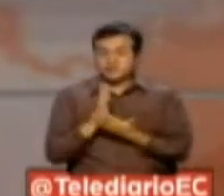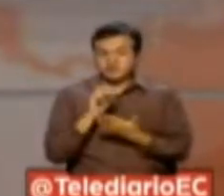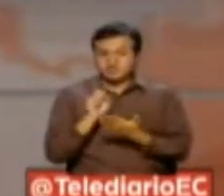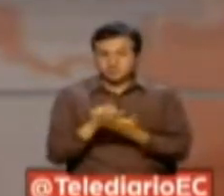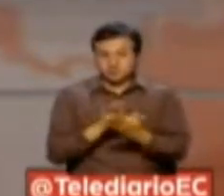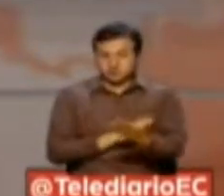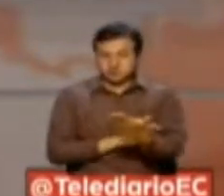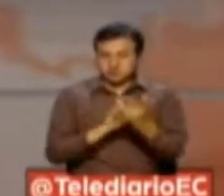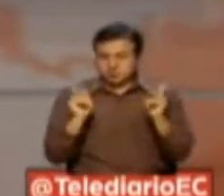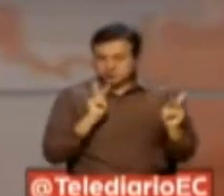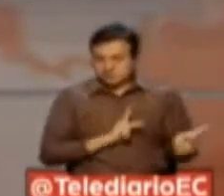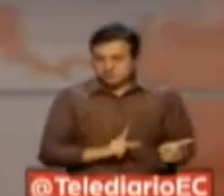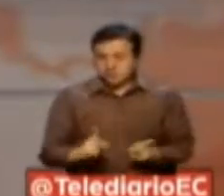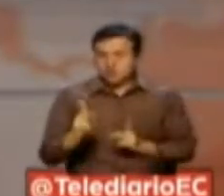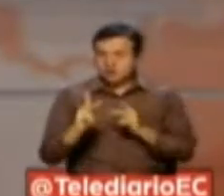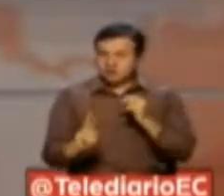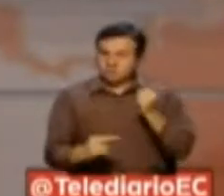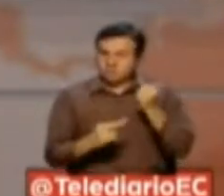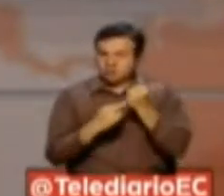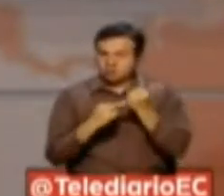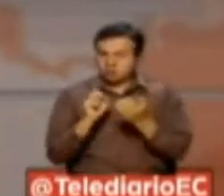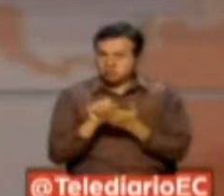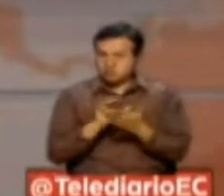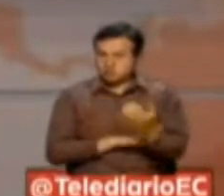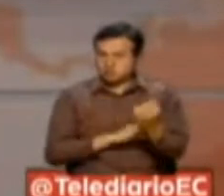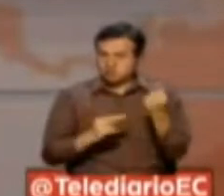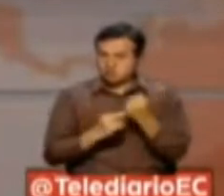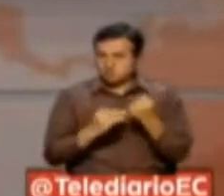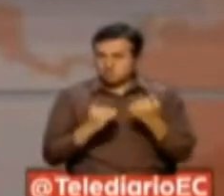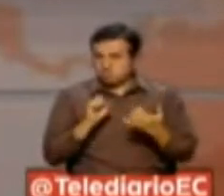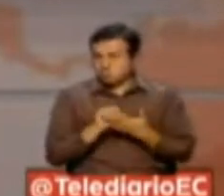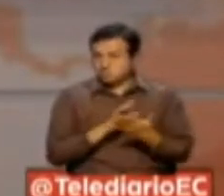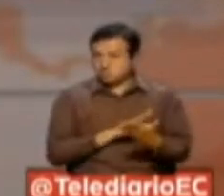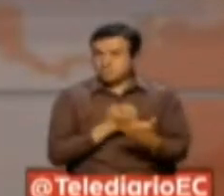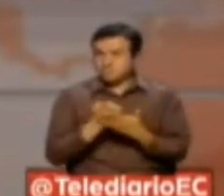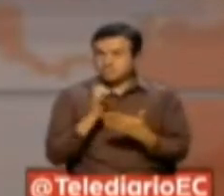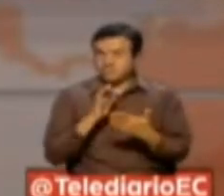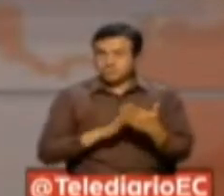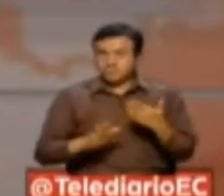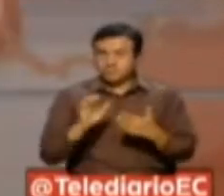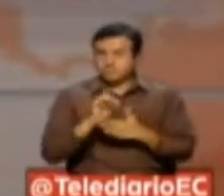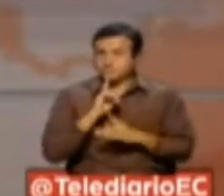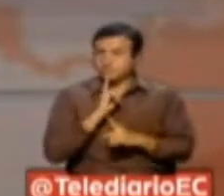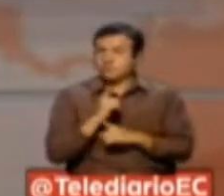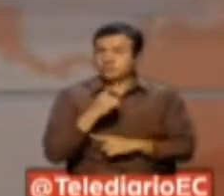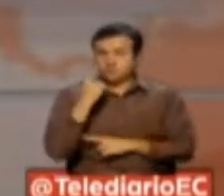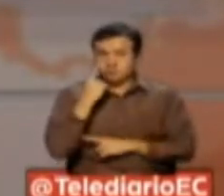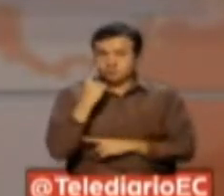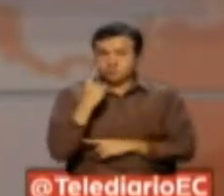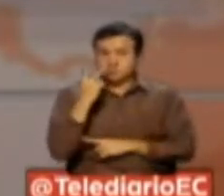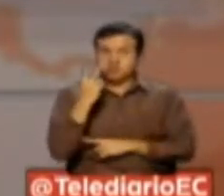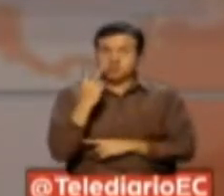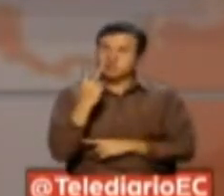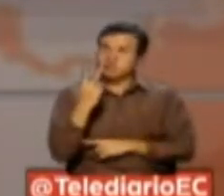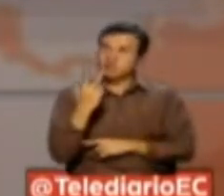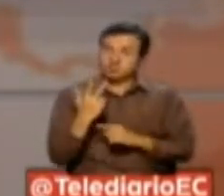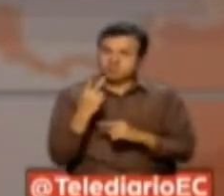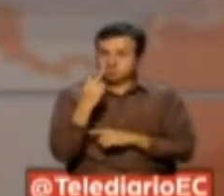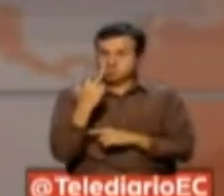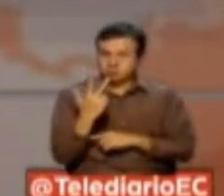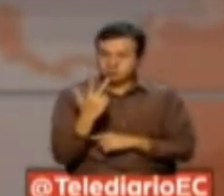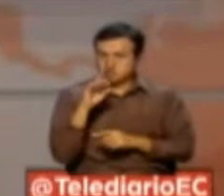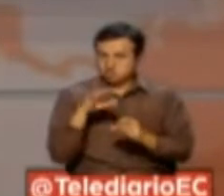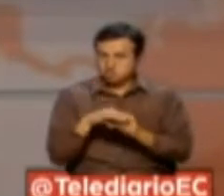un plan de fortalecimiento y sostenibilidad de la economía ecuatoriana para con dos terceras partes